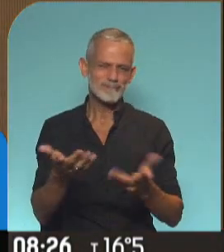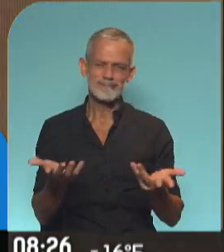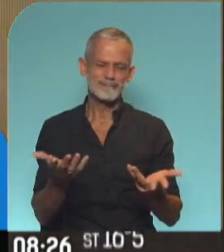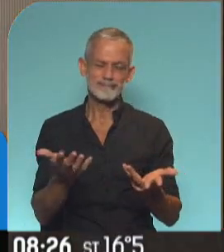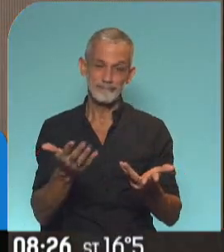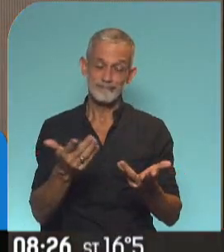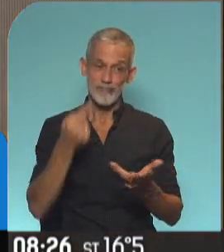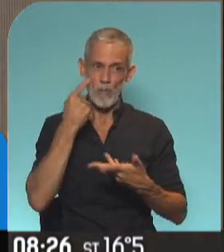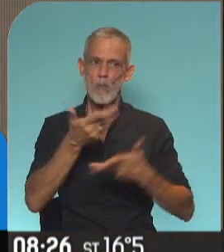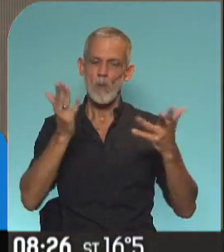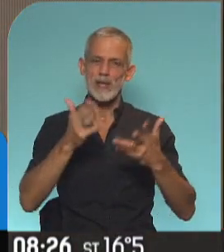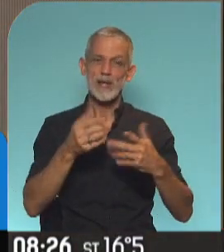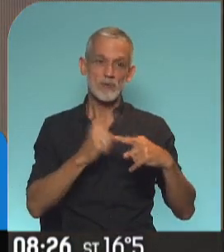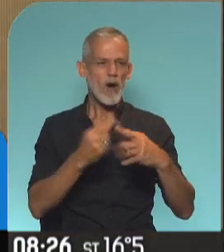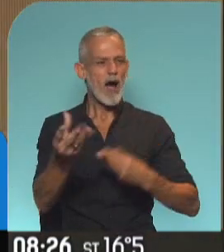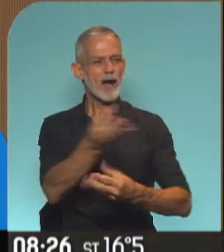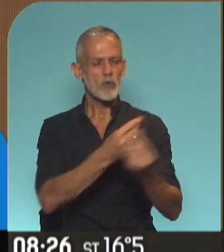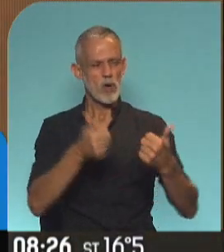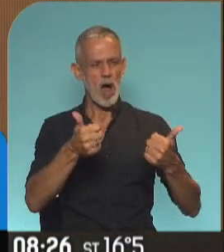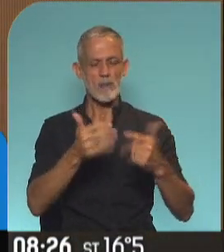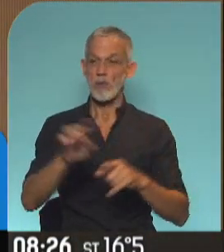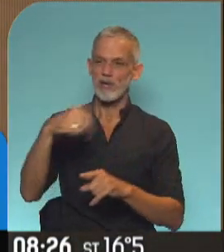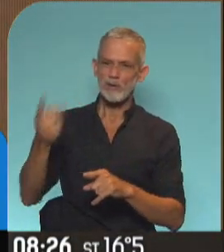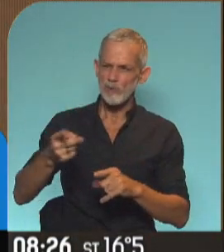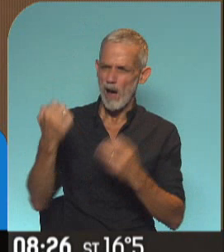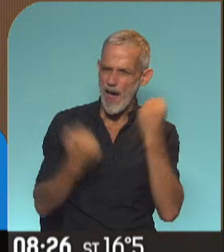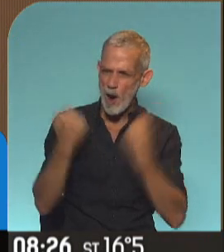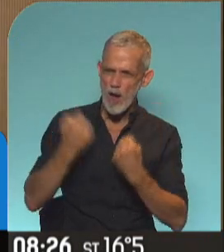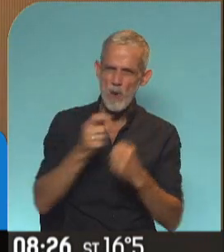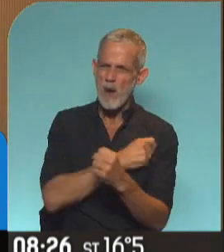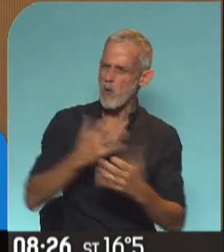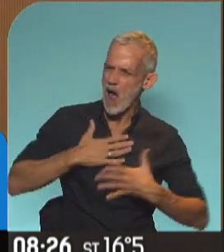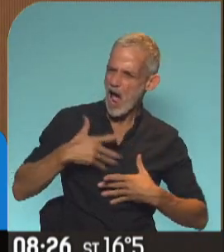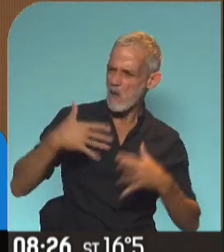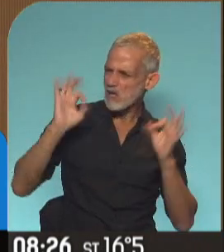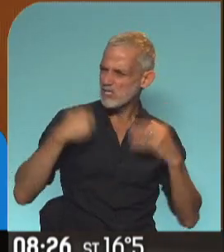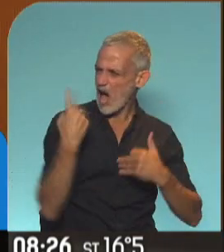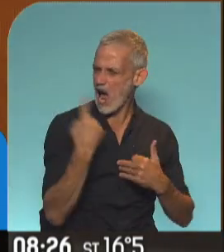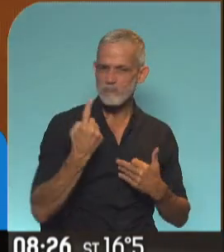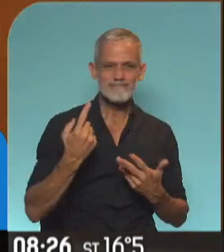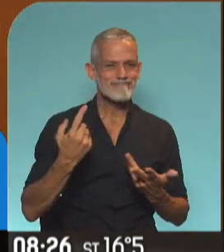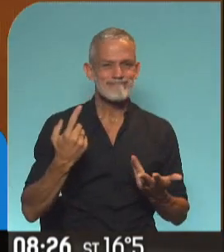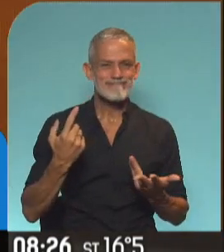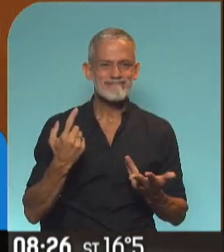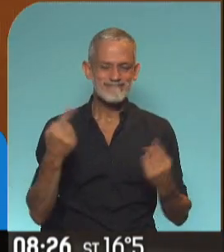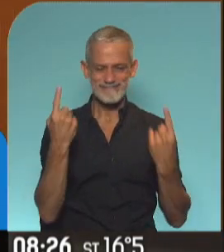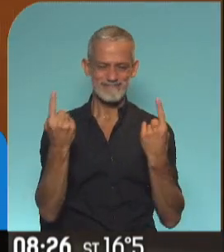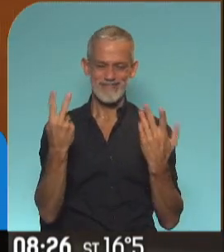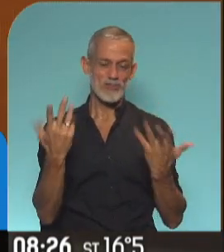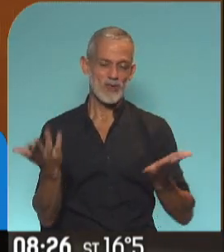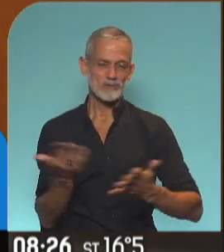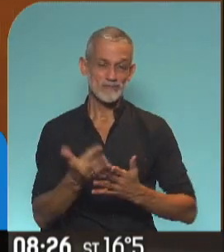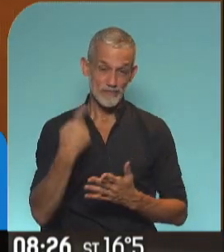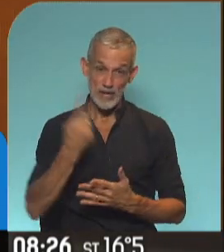muestra lo mejor y lo peor de la sociedad no la solidaridad por un lado y por el otro lado el egoísmo de querer salvarse sólo sí exactamente pero bueno nosotros